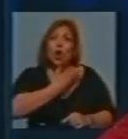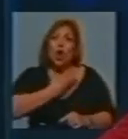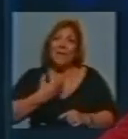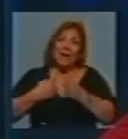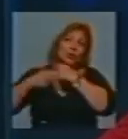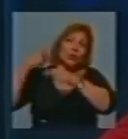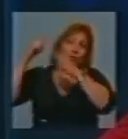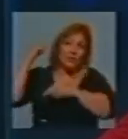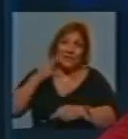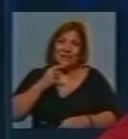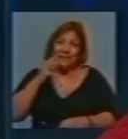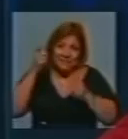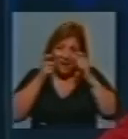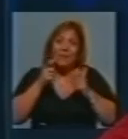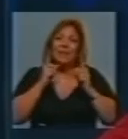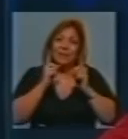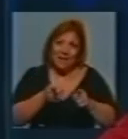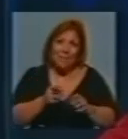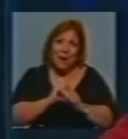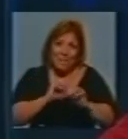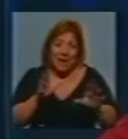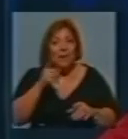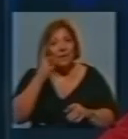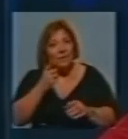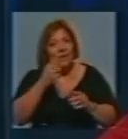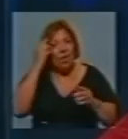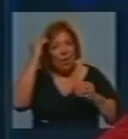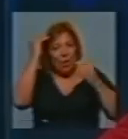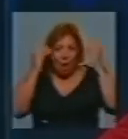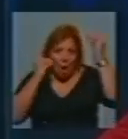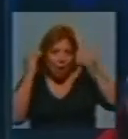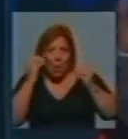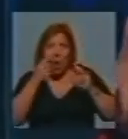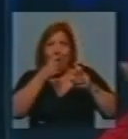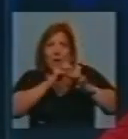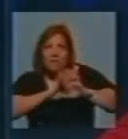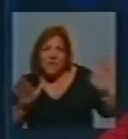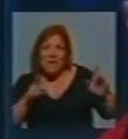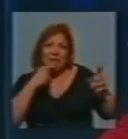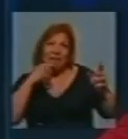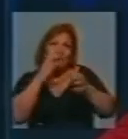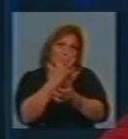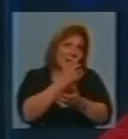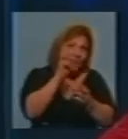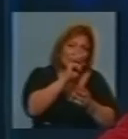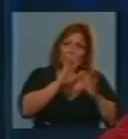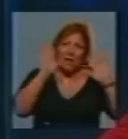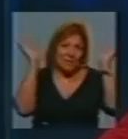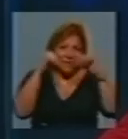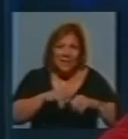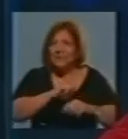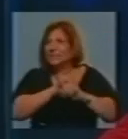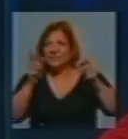Chávez. Bueno, por ese lado, yo creo que nos tenemos que alejar del fantasma de que es el fin de la historia o de que Venezuela realmente ahora sin